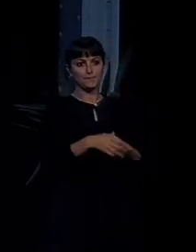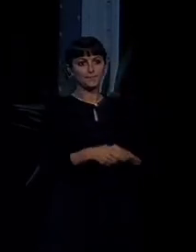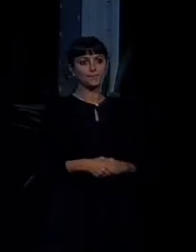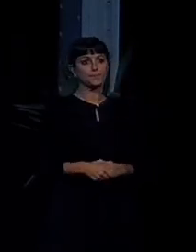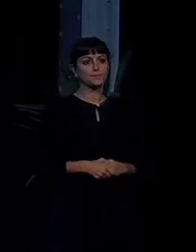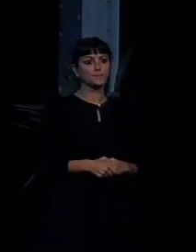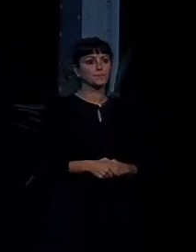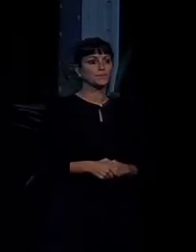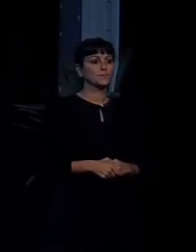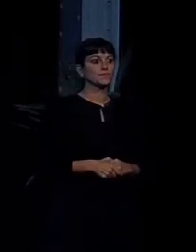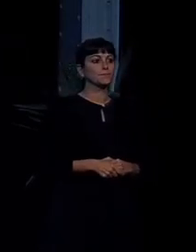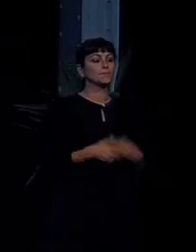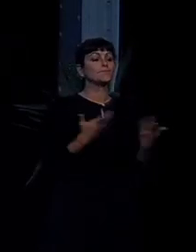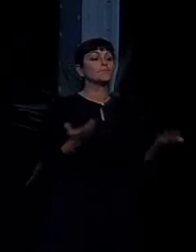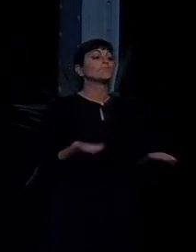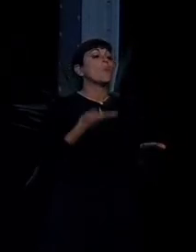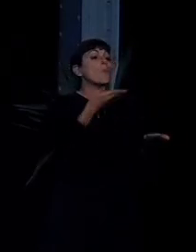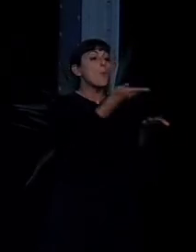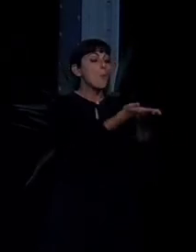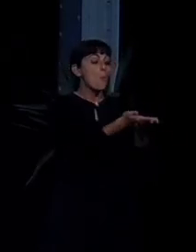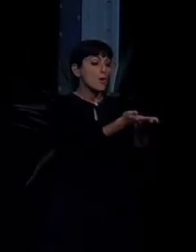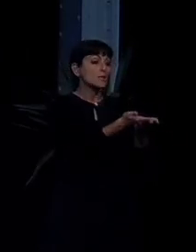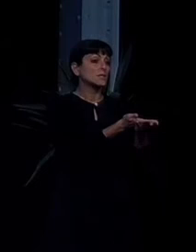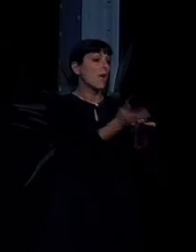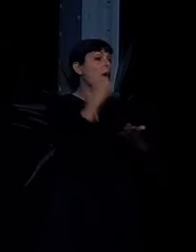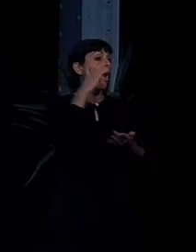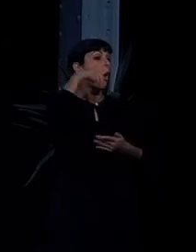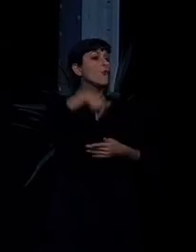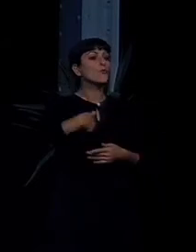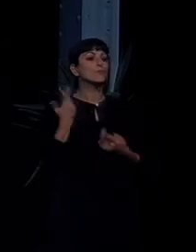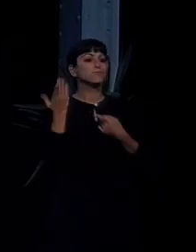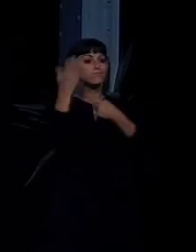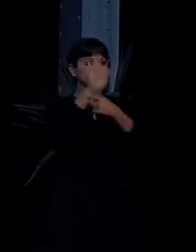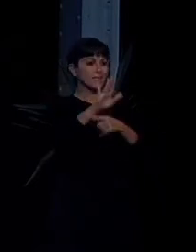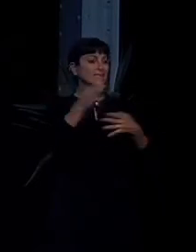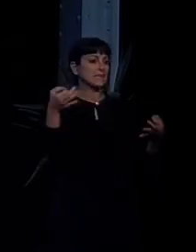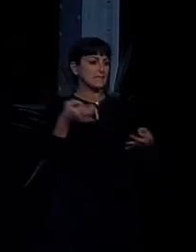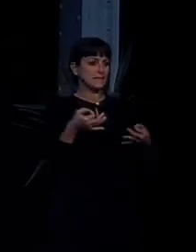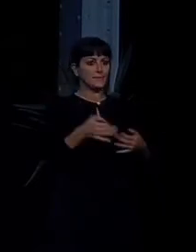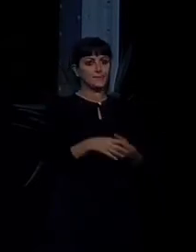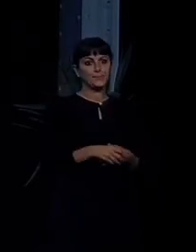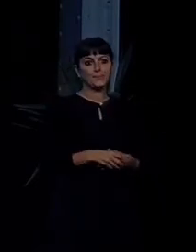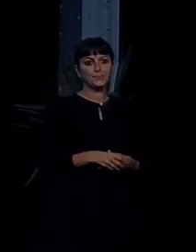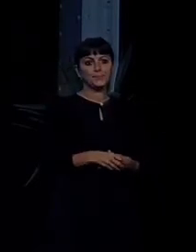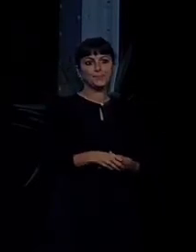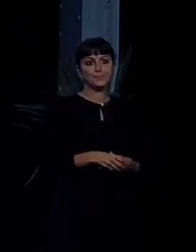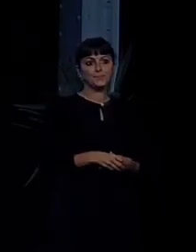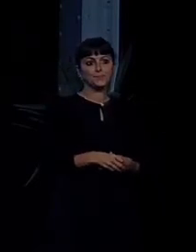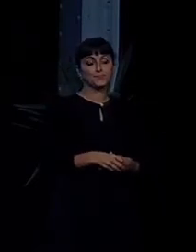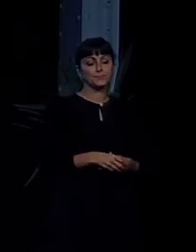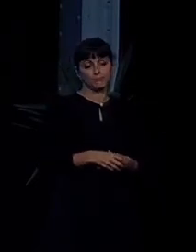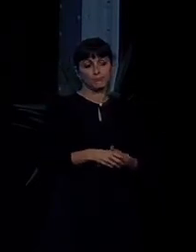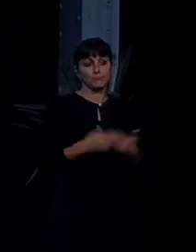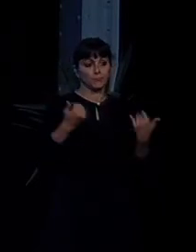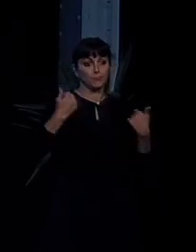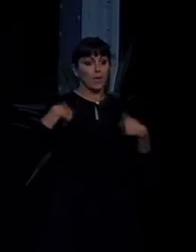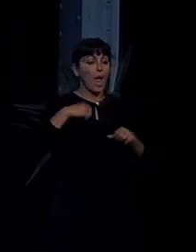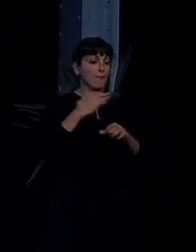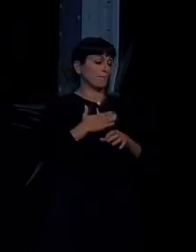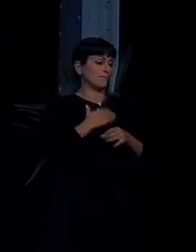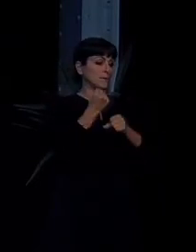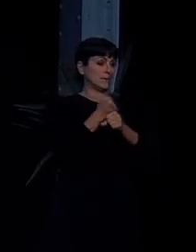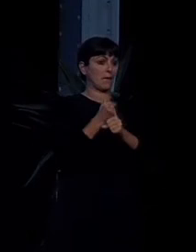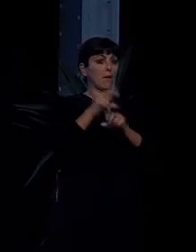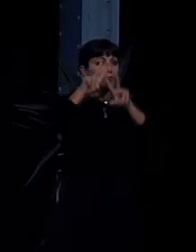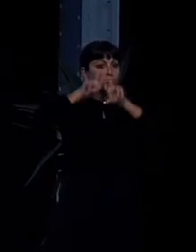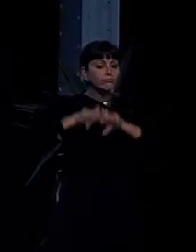Bueno, la propuesta de intervención que os traigo tiene que ver con a lo que he dedicado el estudio de mi trabajo, que son